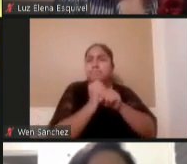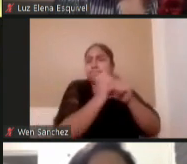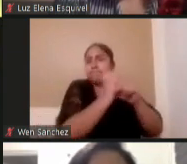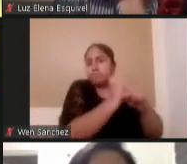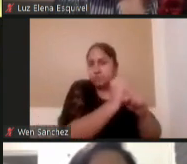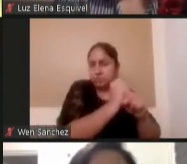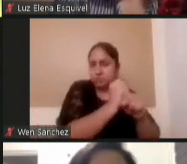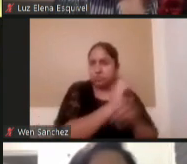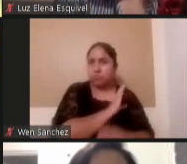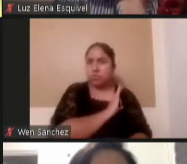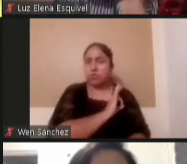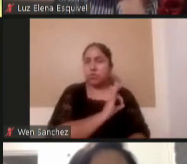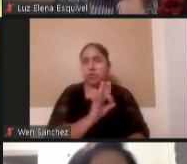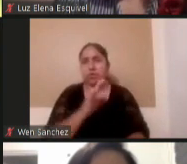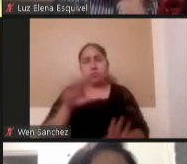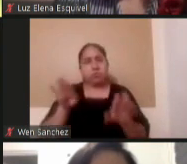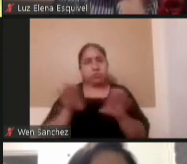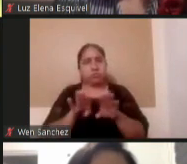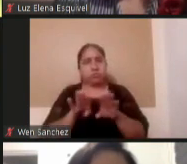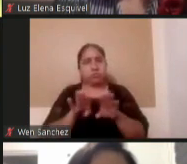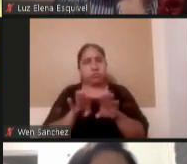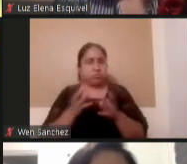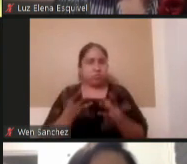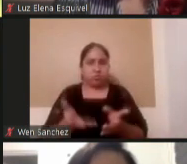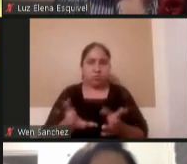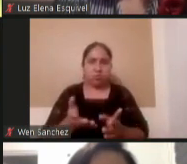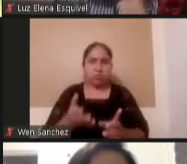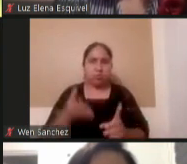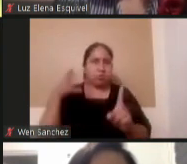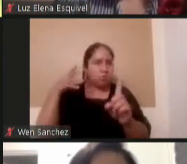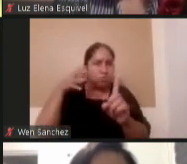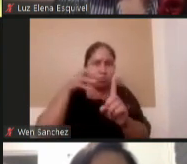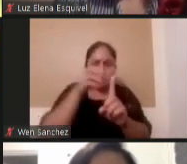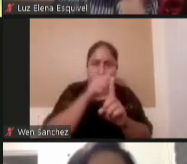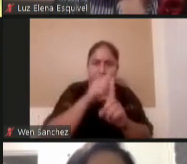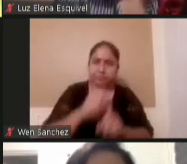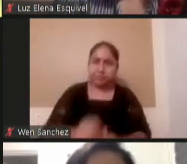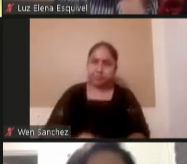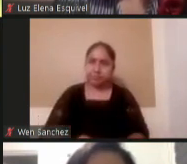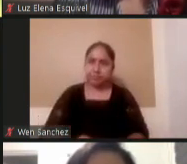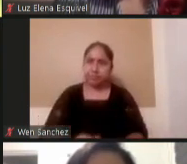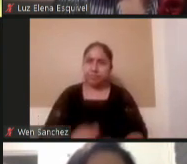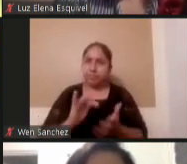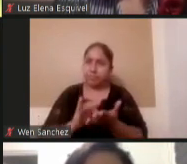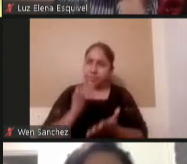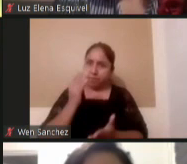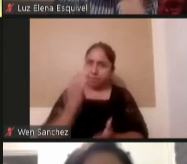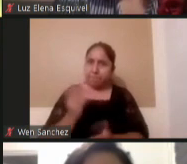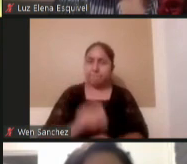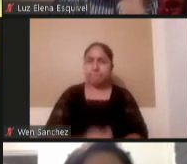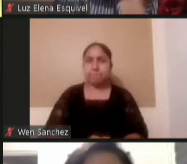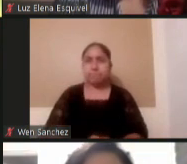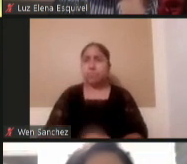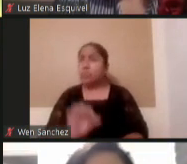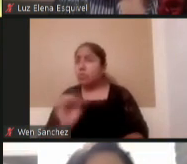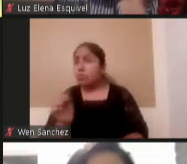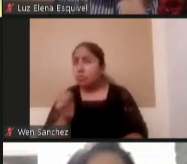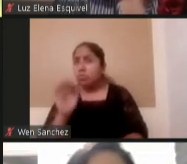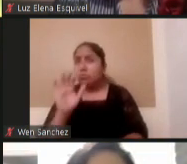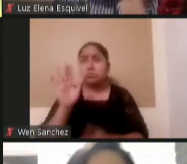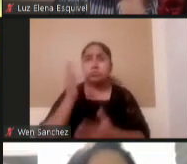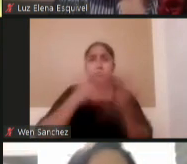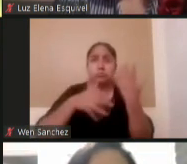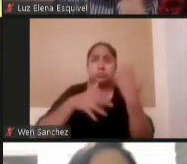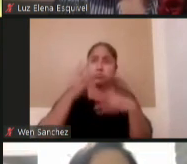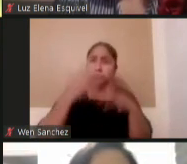y objetivos a seguir en cuanto a las inversiones que está haciendo el municipio. Gracias, regidora. ¿Alguien más desea hacer uso de la palabra?